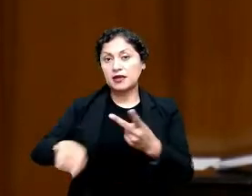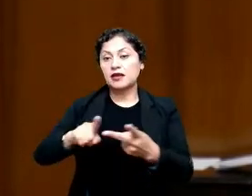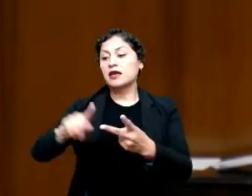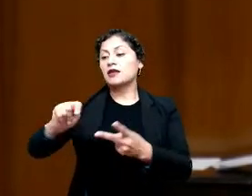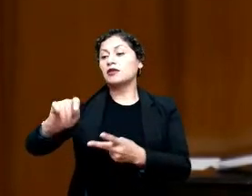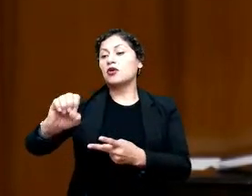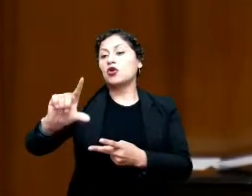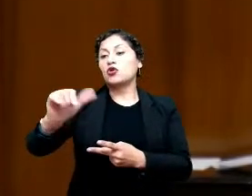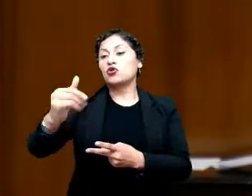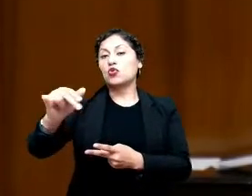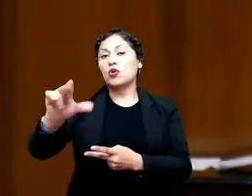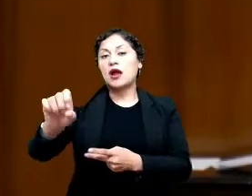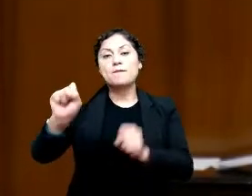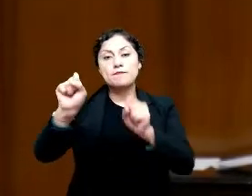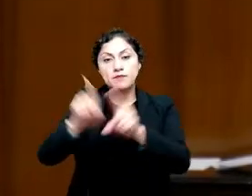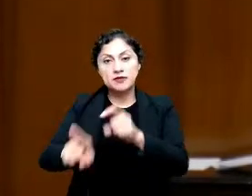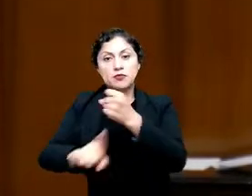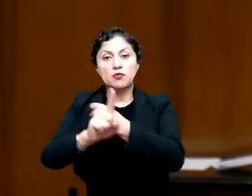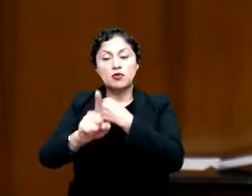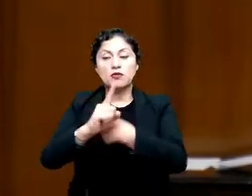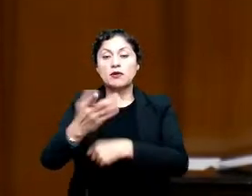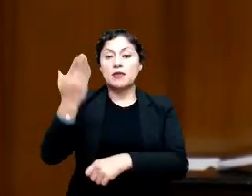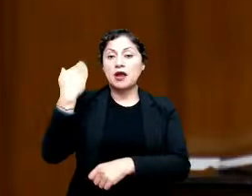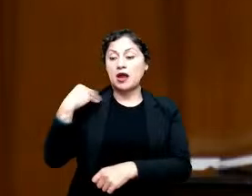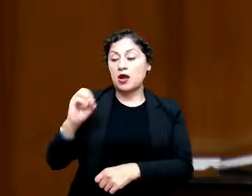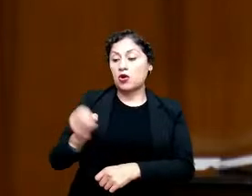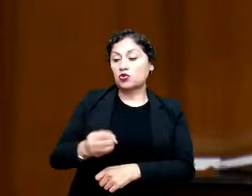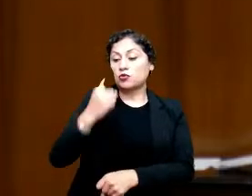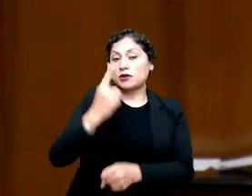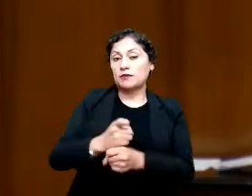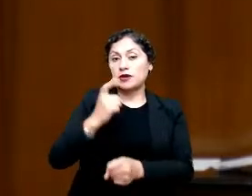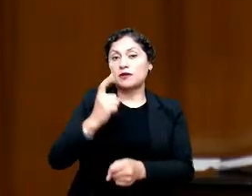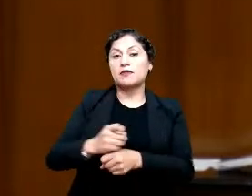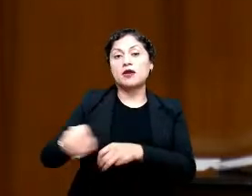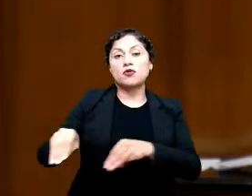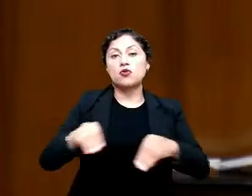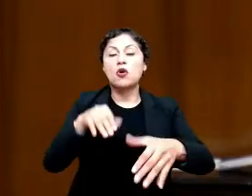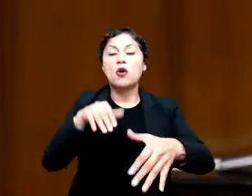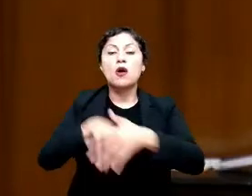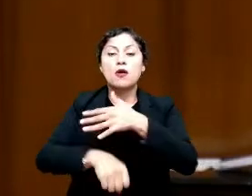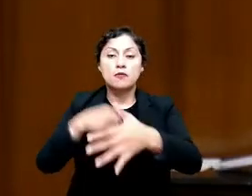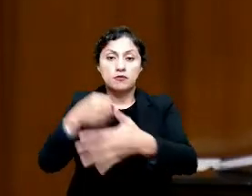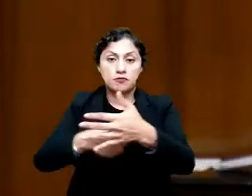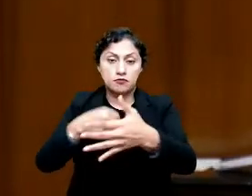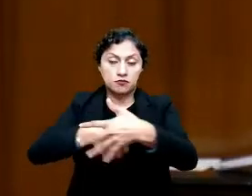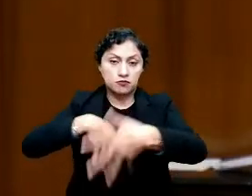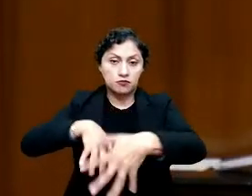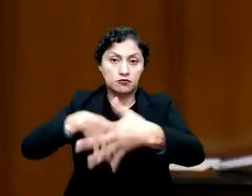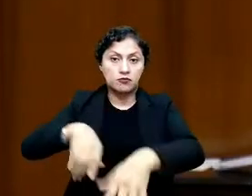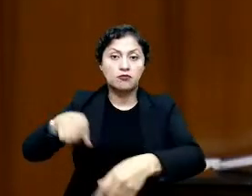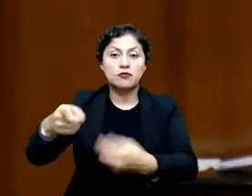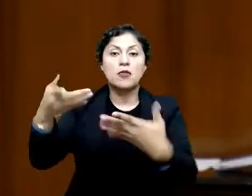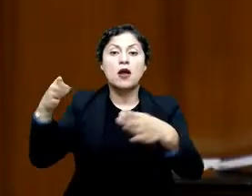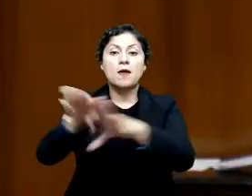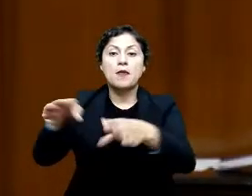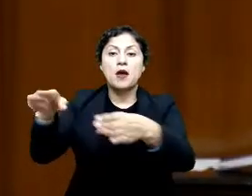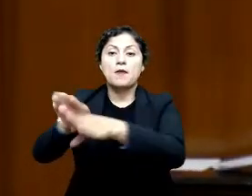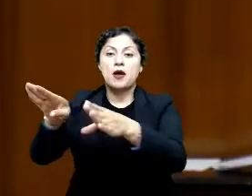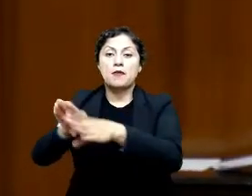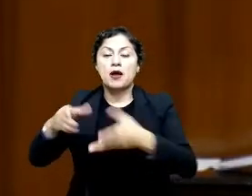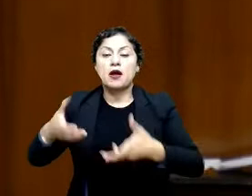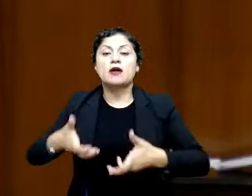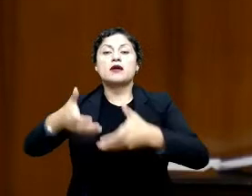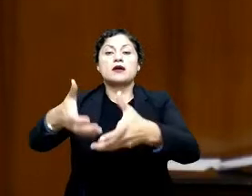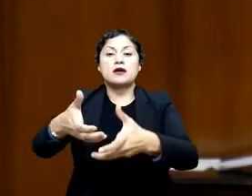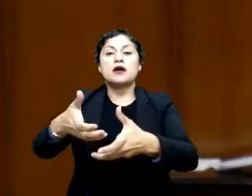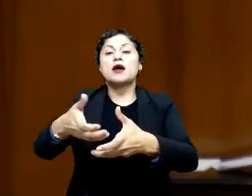estos grupos. El 1 de octubre nuevamente hicieron movilizaciones en Teoloyucan. Se bloquearon vialidades municipales, duró